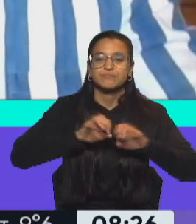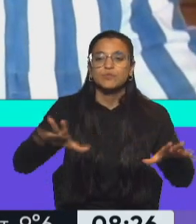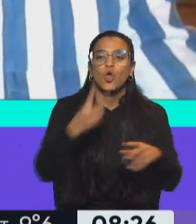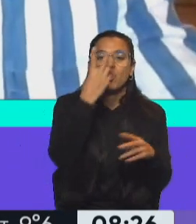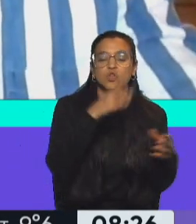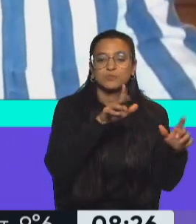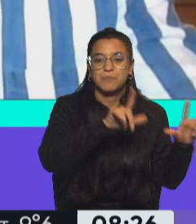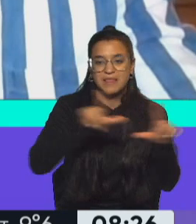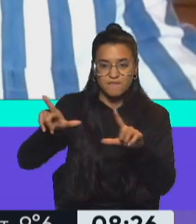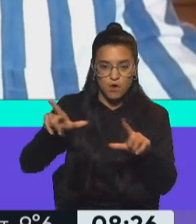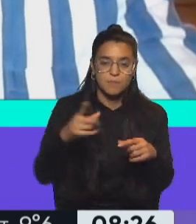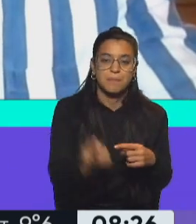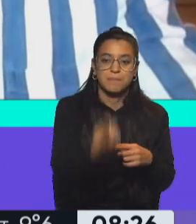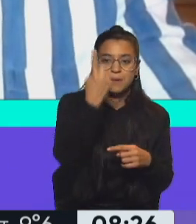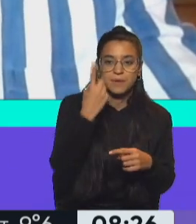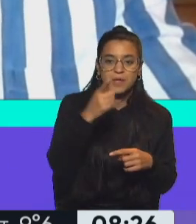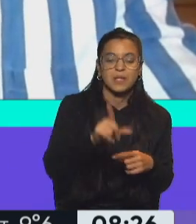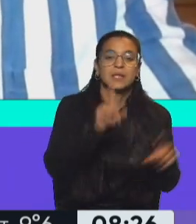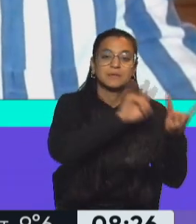de dos plataformas. Por un lado, la plataforma